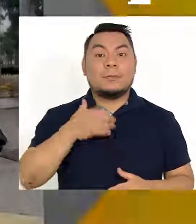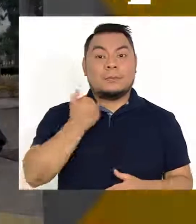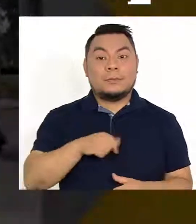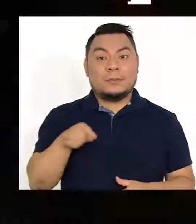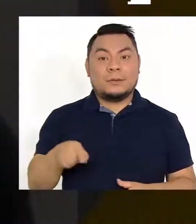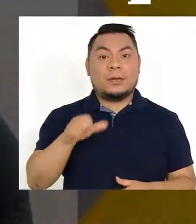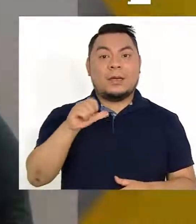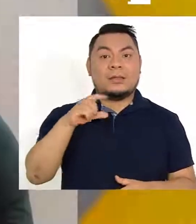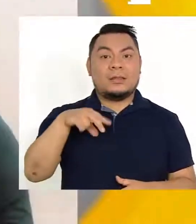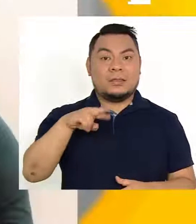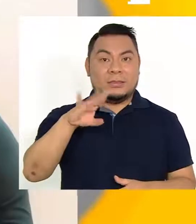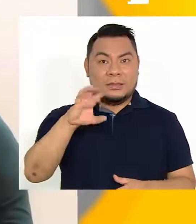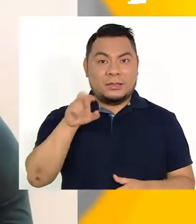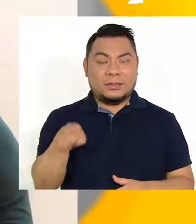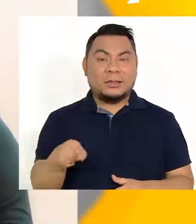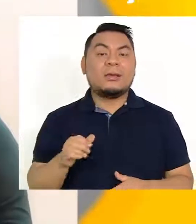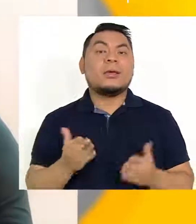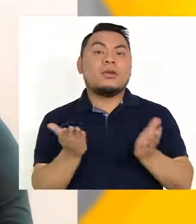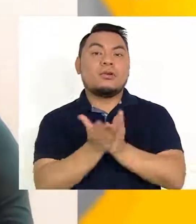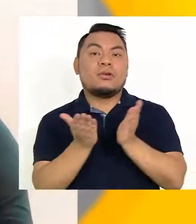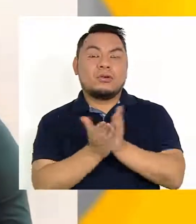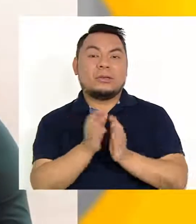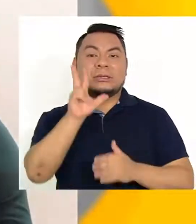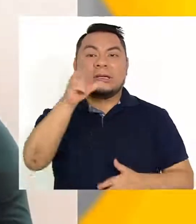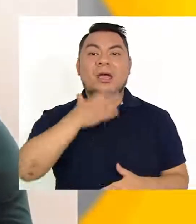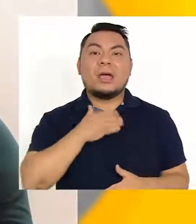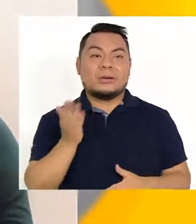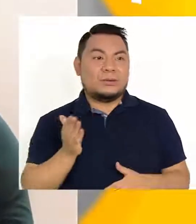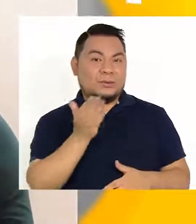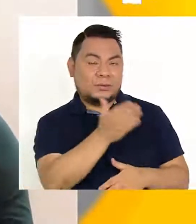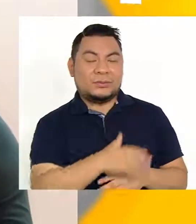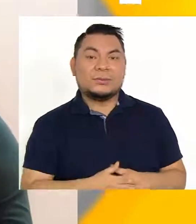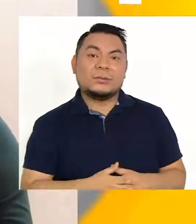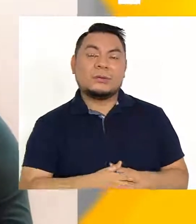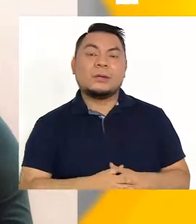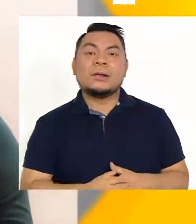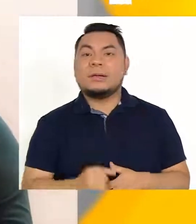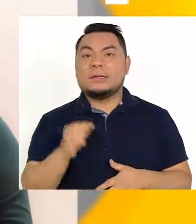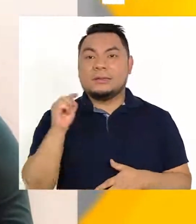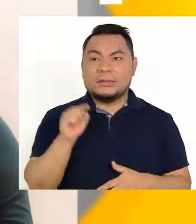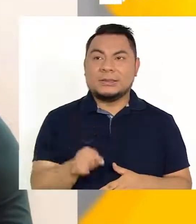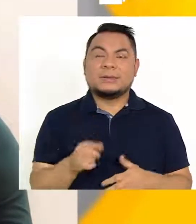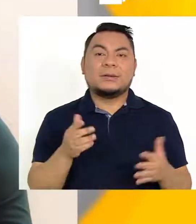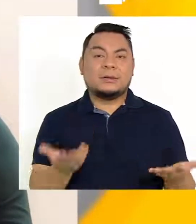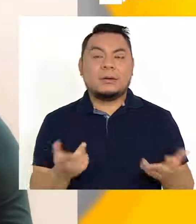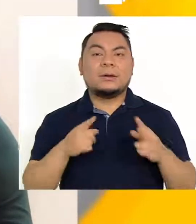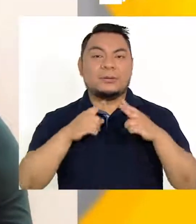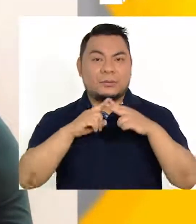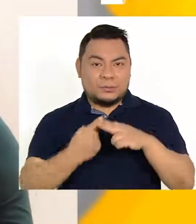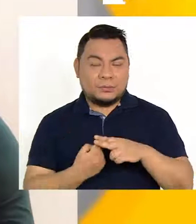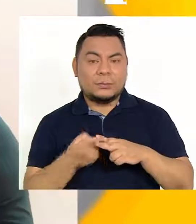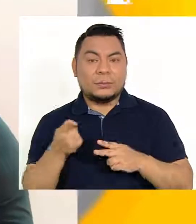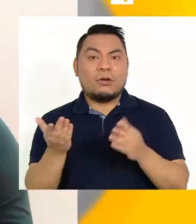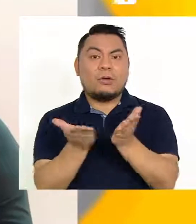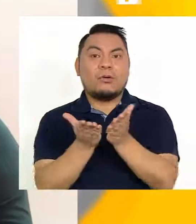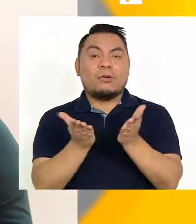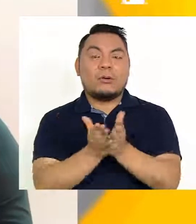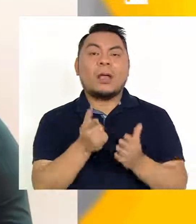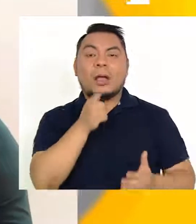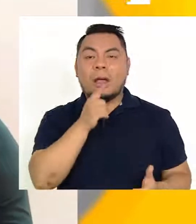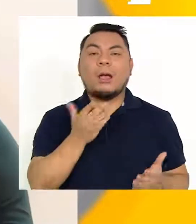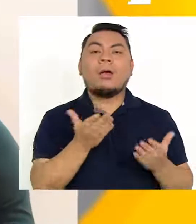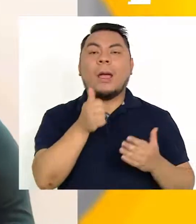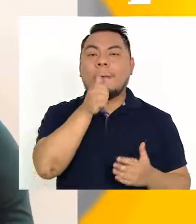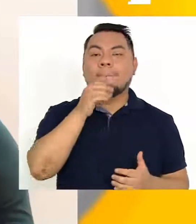Mi hijo André va al colegio desde los 3 años. Él comenzó en un colegio